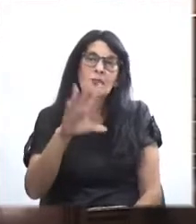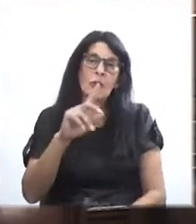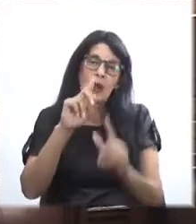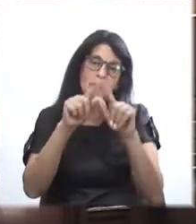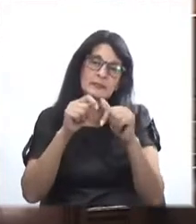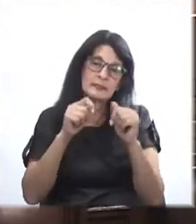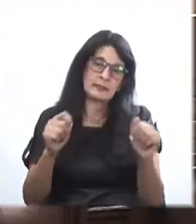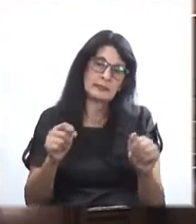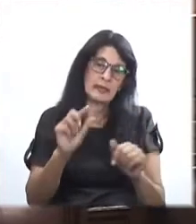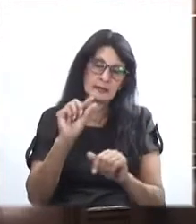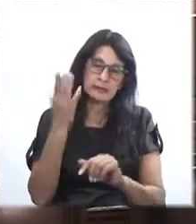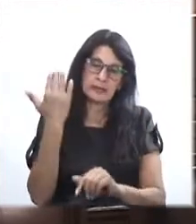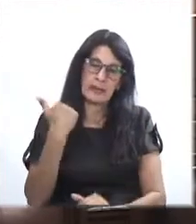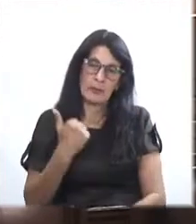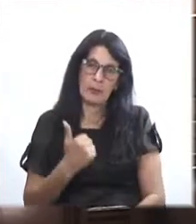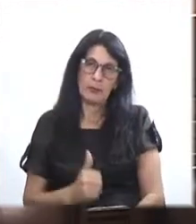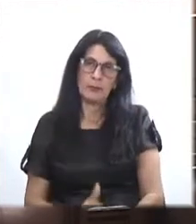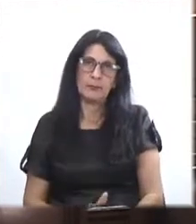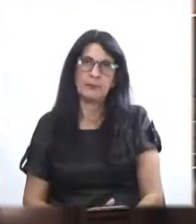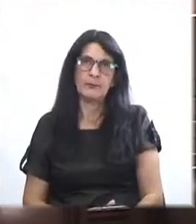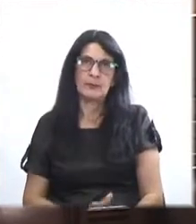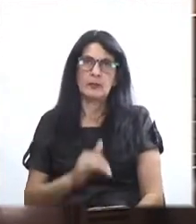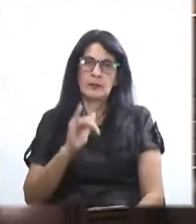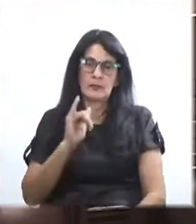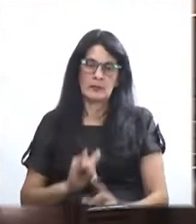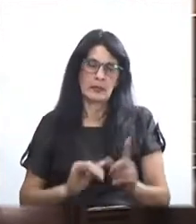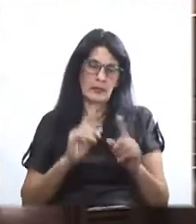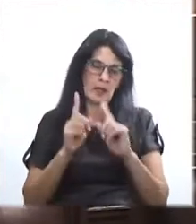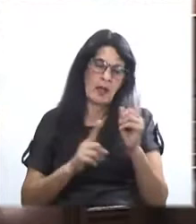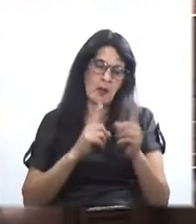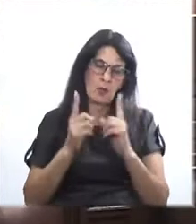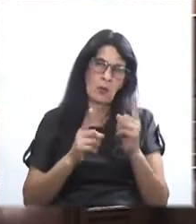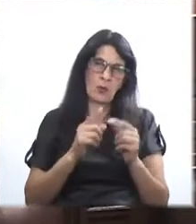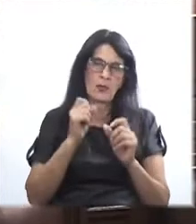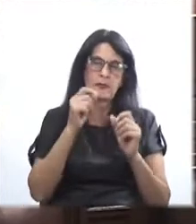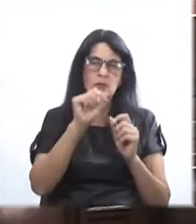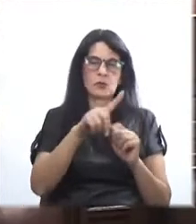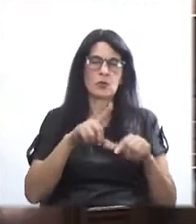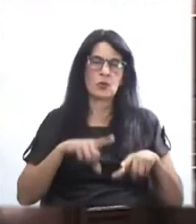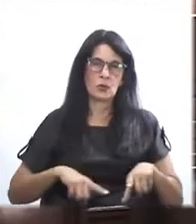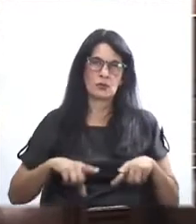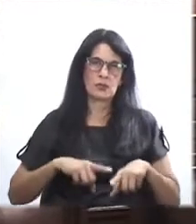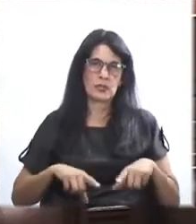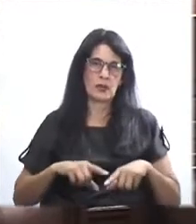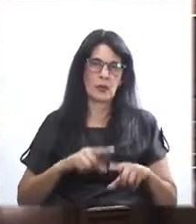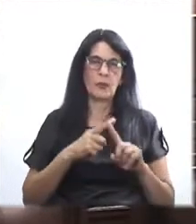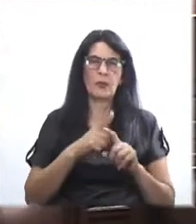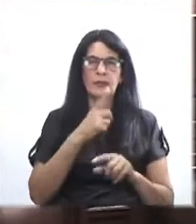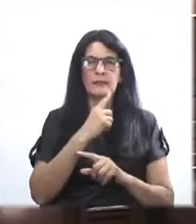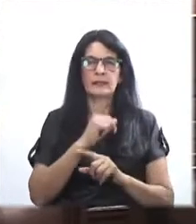tiempo y algunos integrantes de su consejo directivo por estafa,